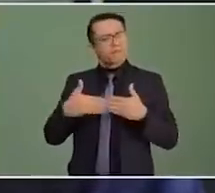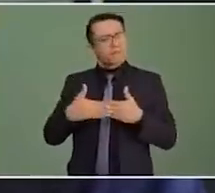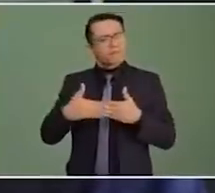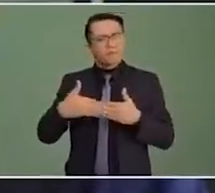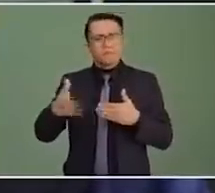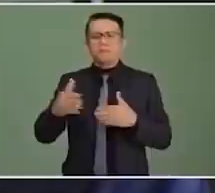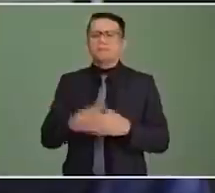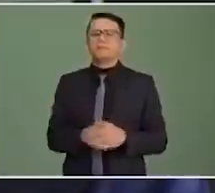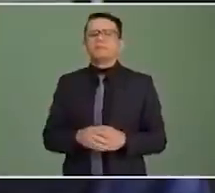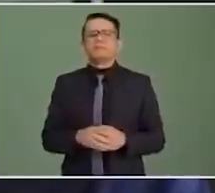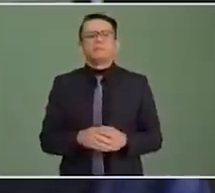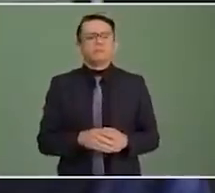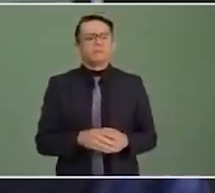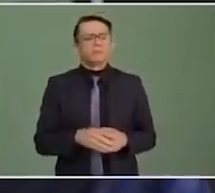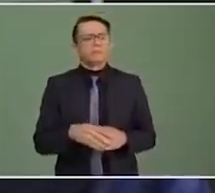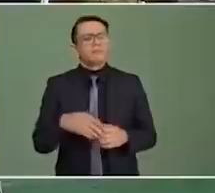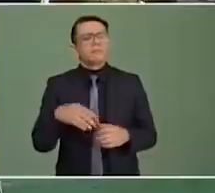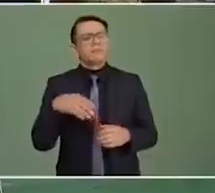gente